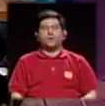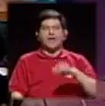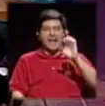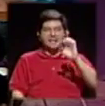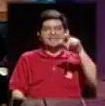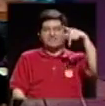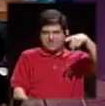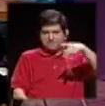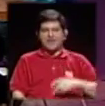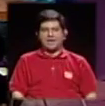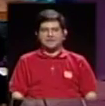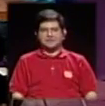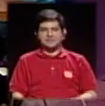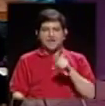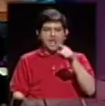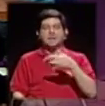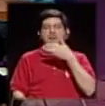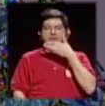Elizabeth Pérez, ella es